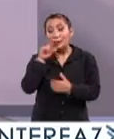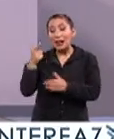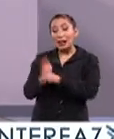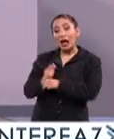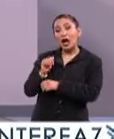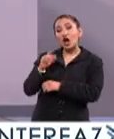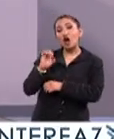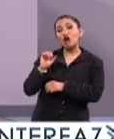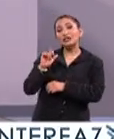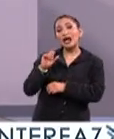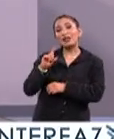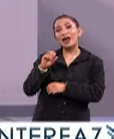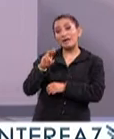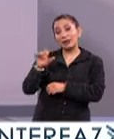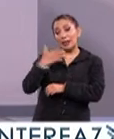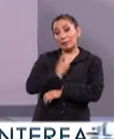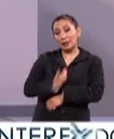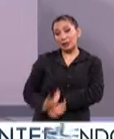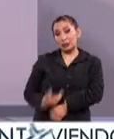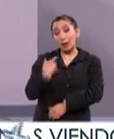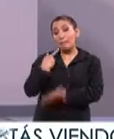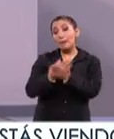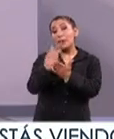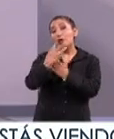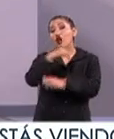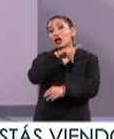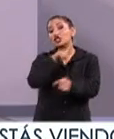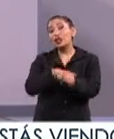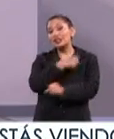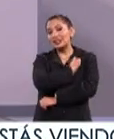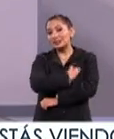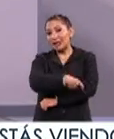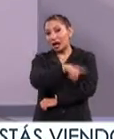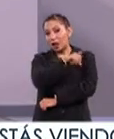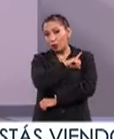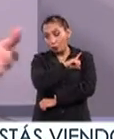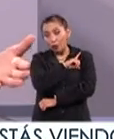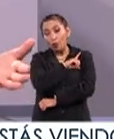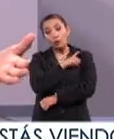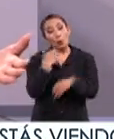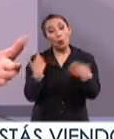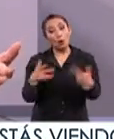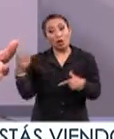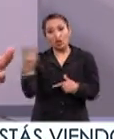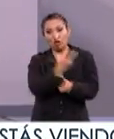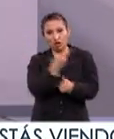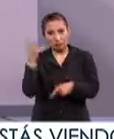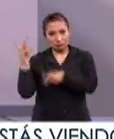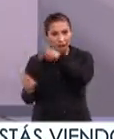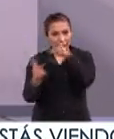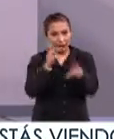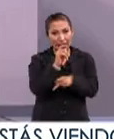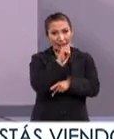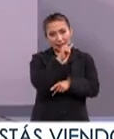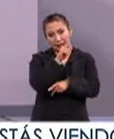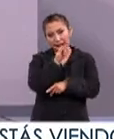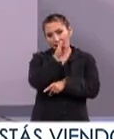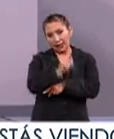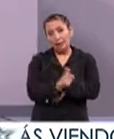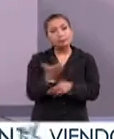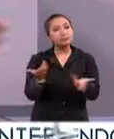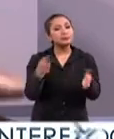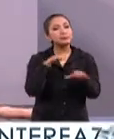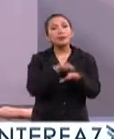licenciado Oscar David Hernández, quien es el presidente del Premio Nacional de Salud. Bueno, entonces con ellos vamos a hablar, y con Trixia, por